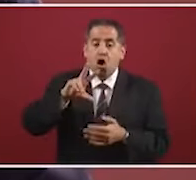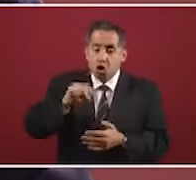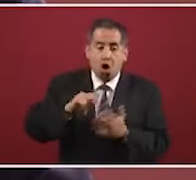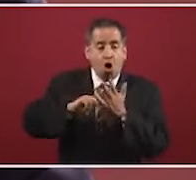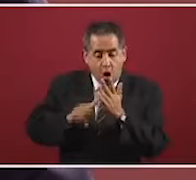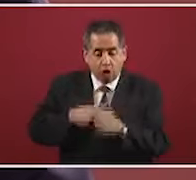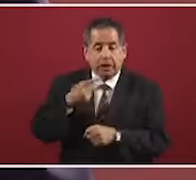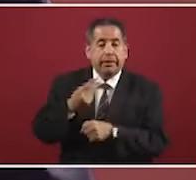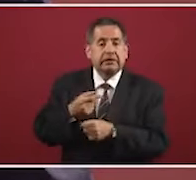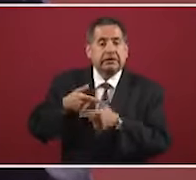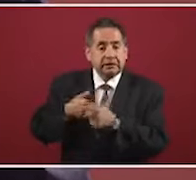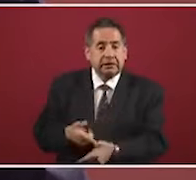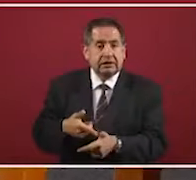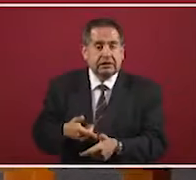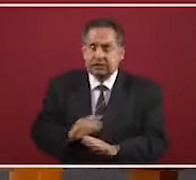Y por eso